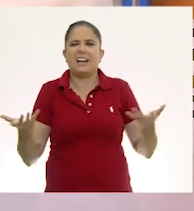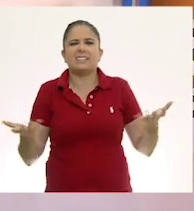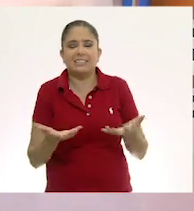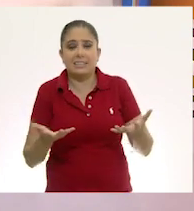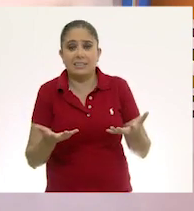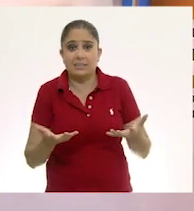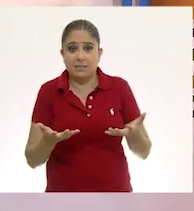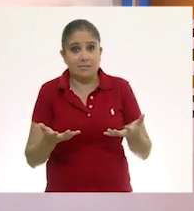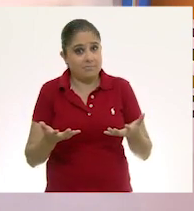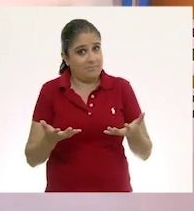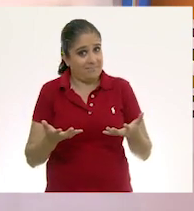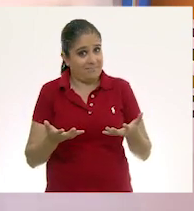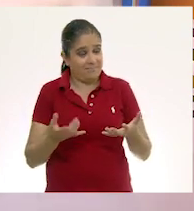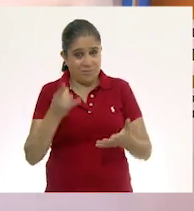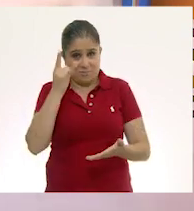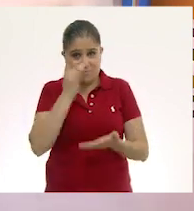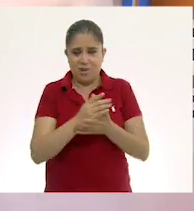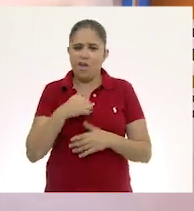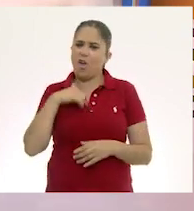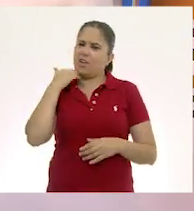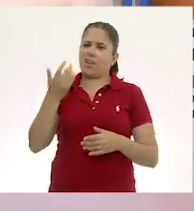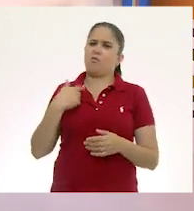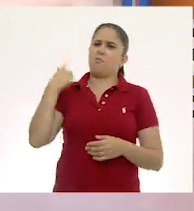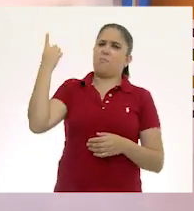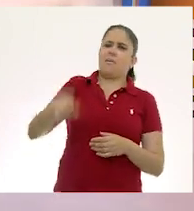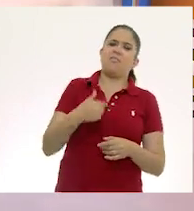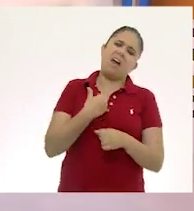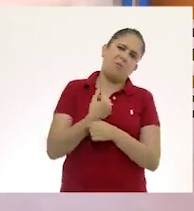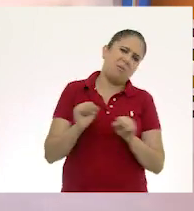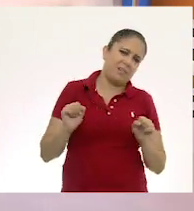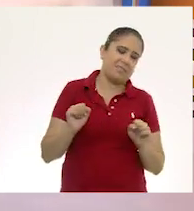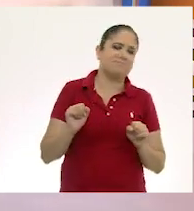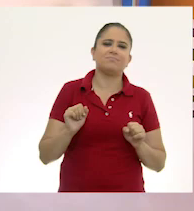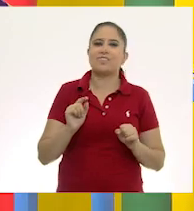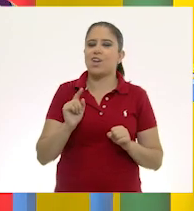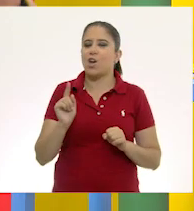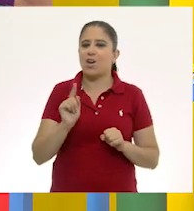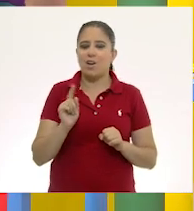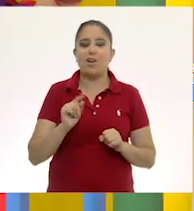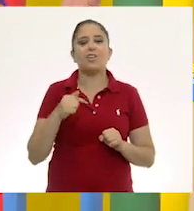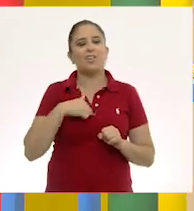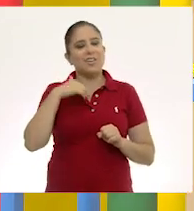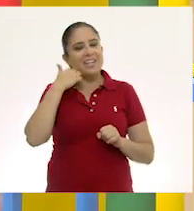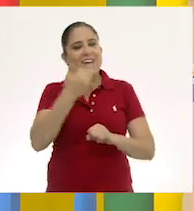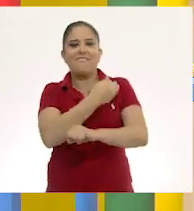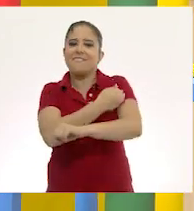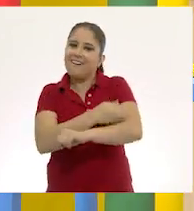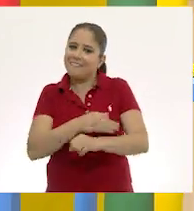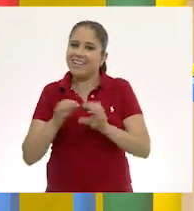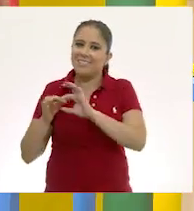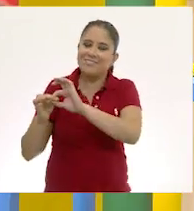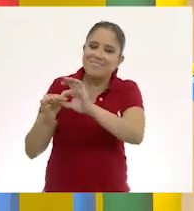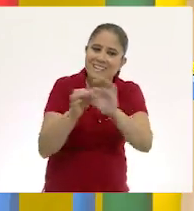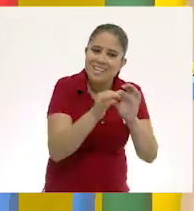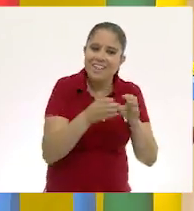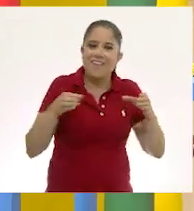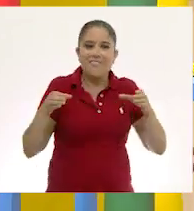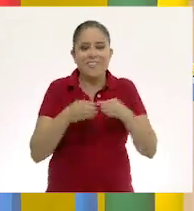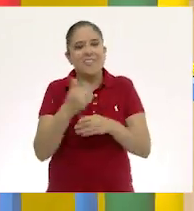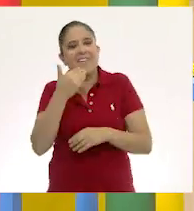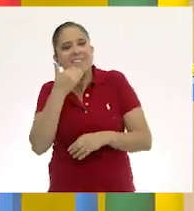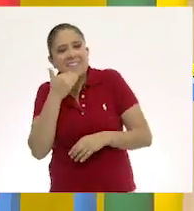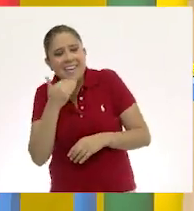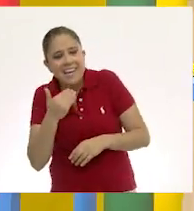nada más, ay, porque yo quiero y estoy aburrido. No, es porque quiero que la familia esté bien, que esté